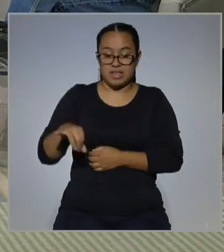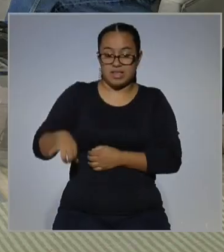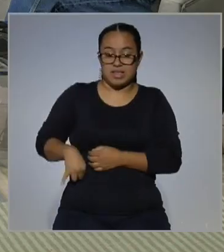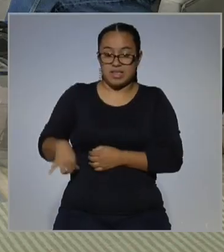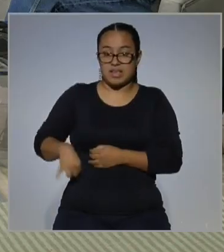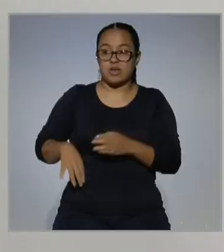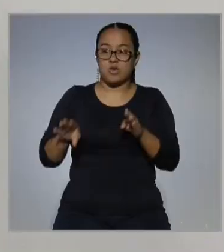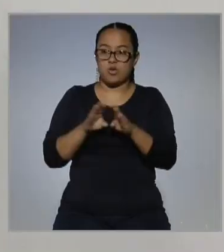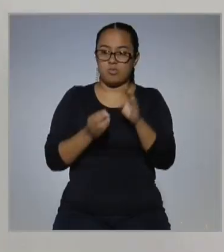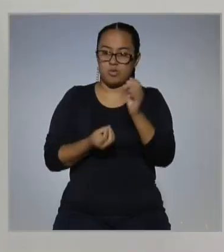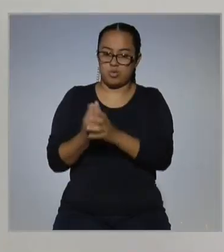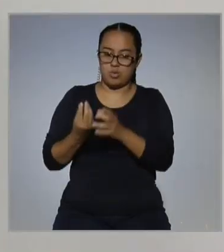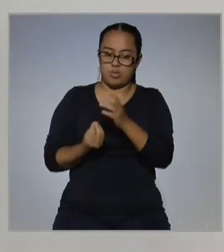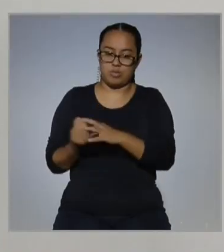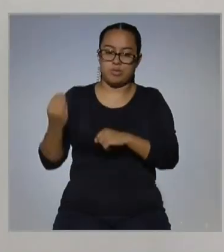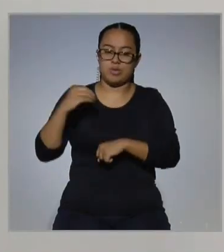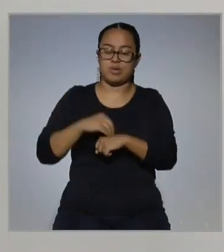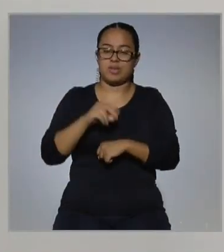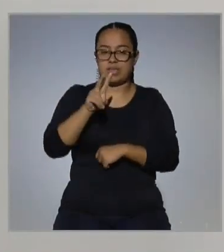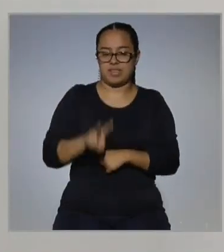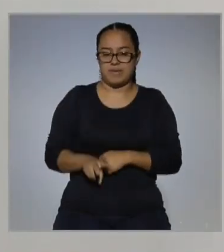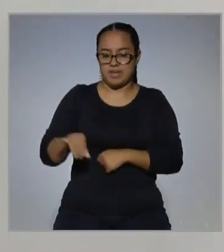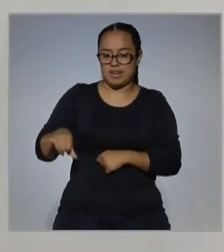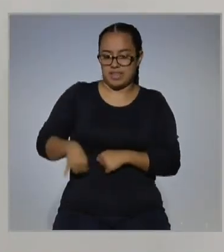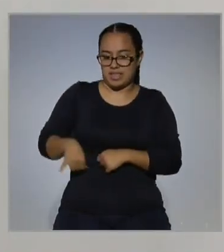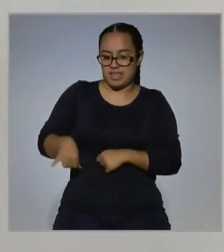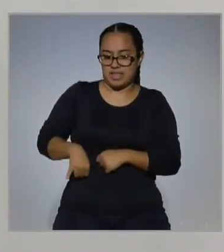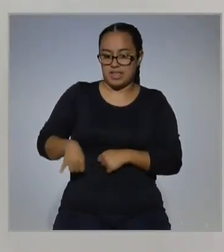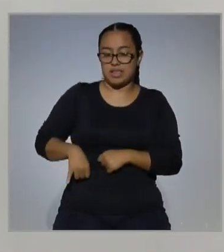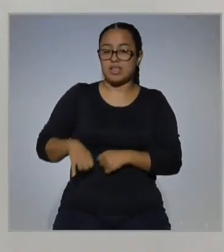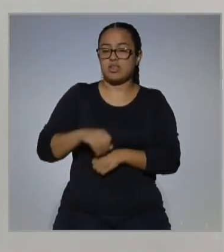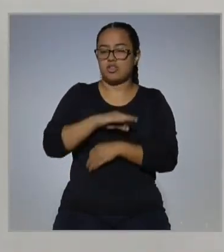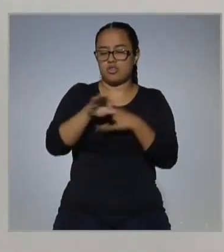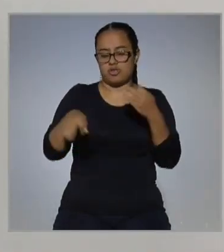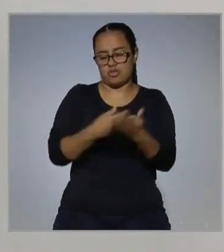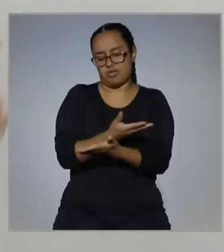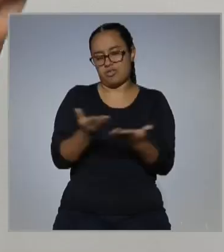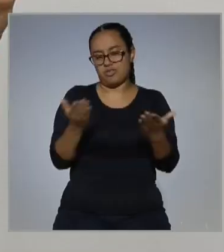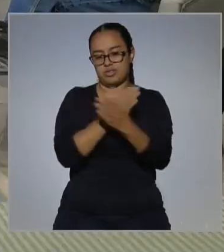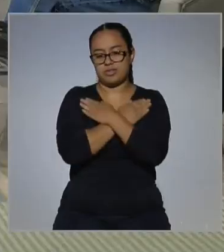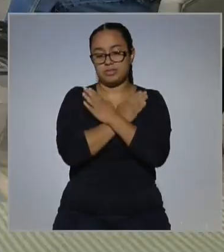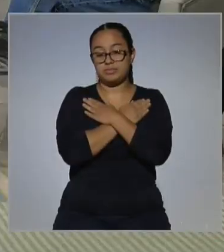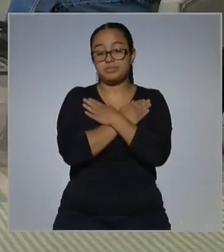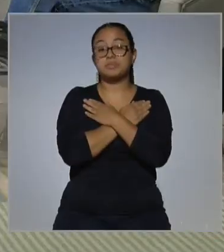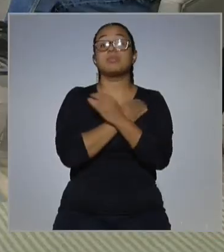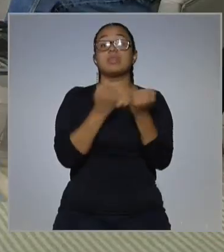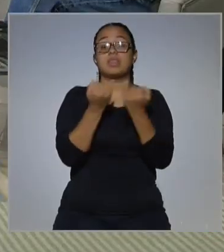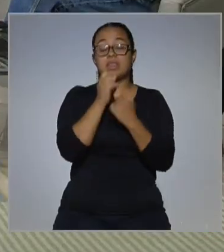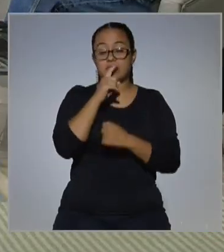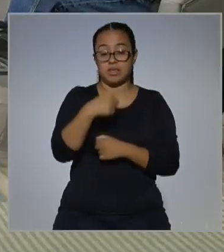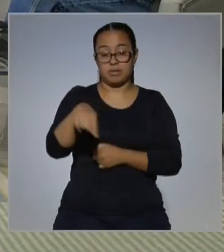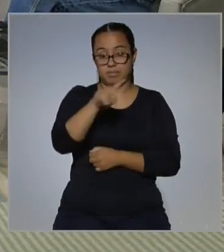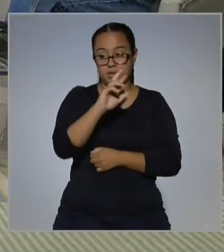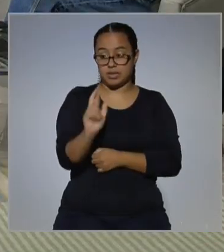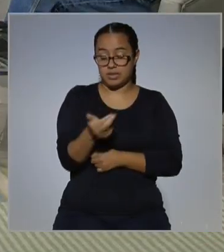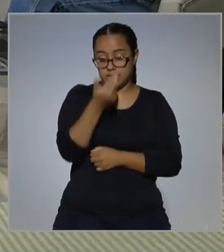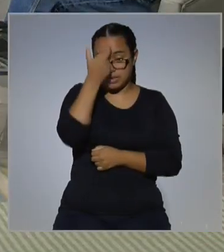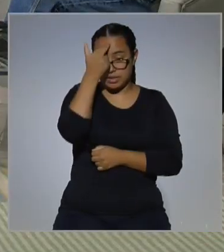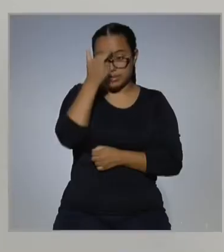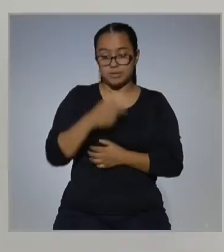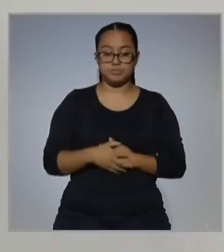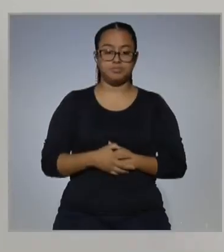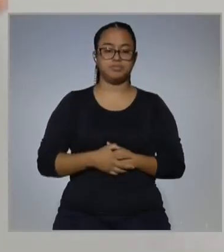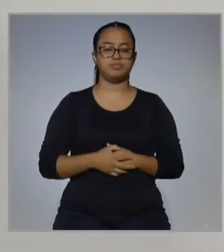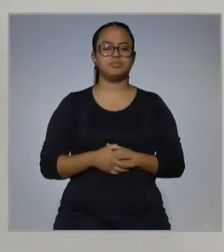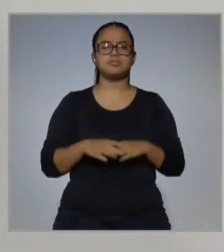cómo se van incorporando. Pero muy, muy interesante. A todos un abrazo. Muchas gracias. Y acuérdense